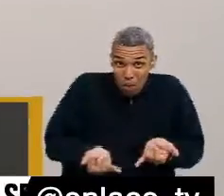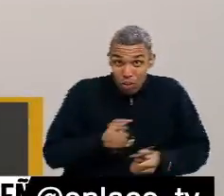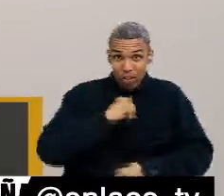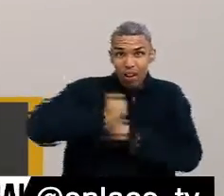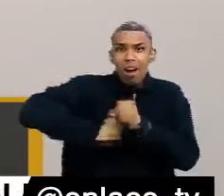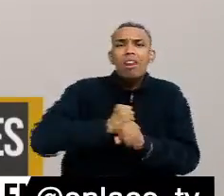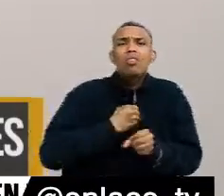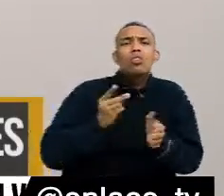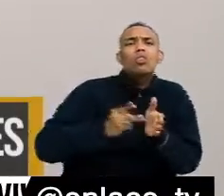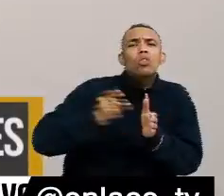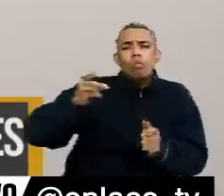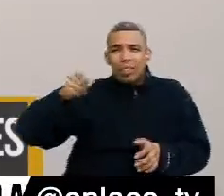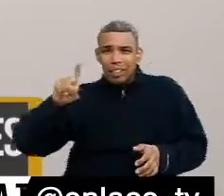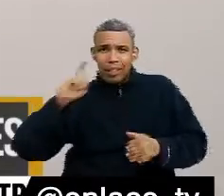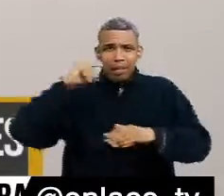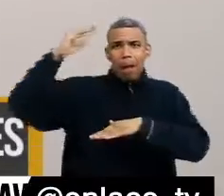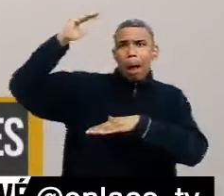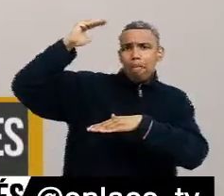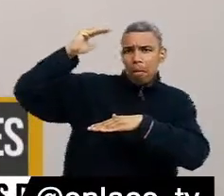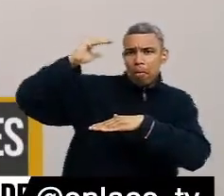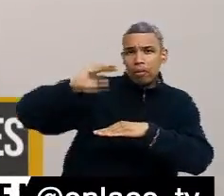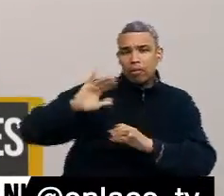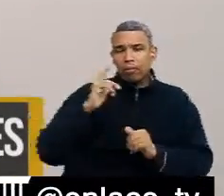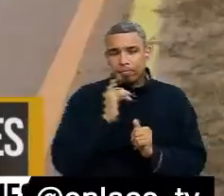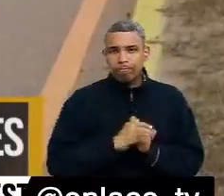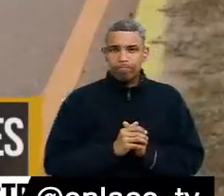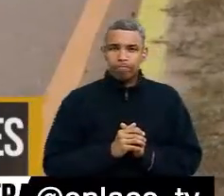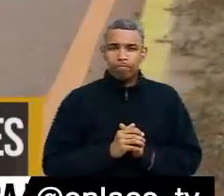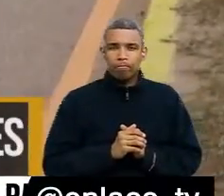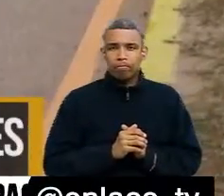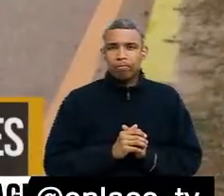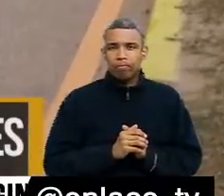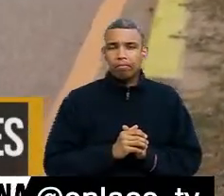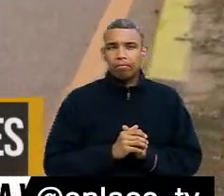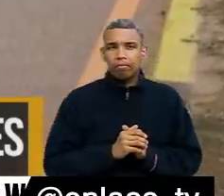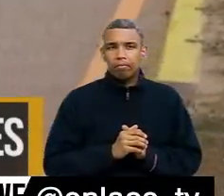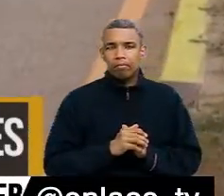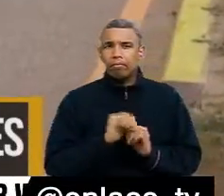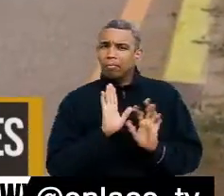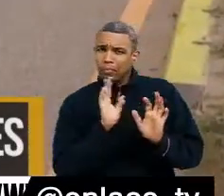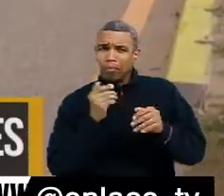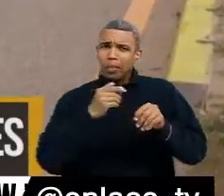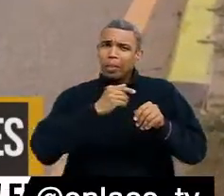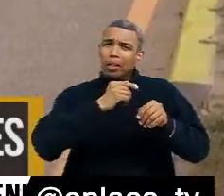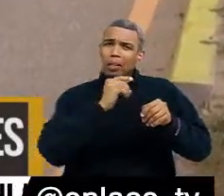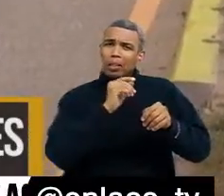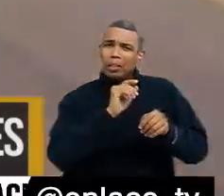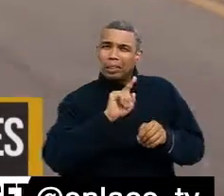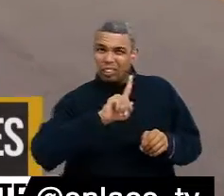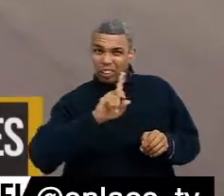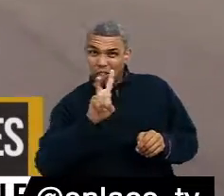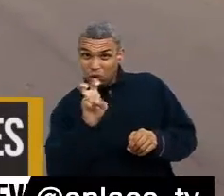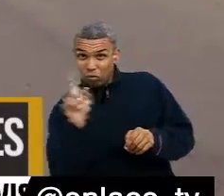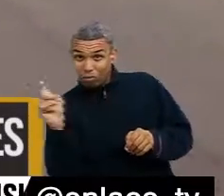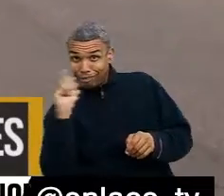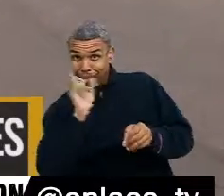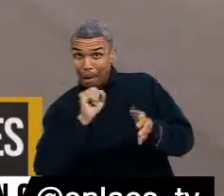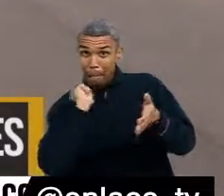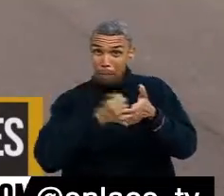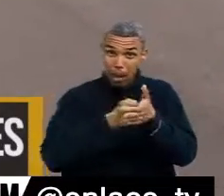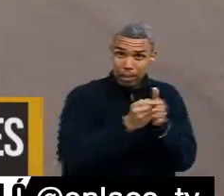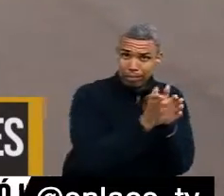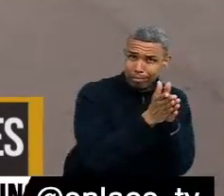470 accidentes, donde 294 de ellos han sido con lesionados y 176 solo daños. Con respecto al